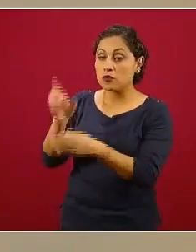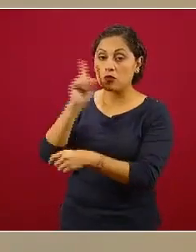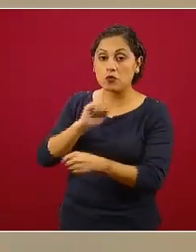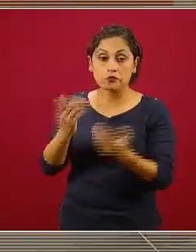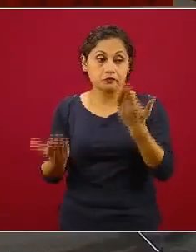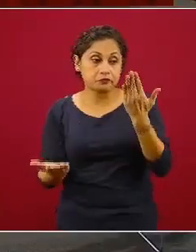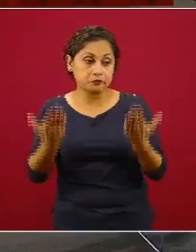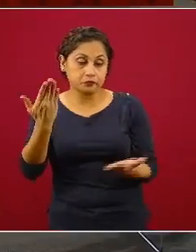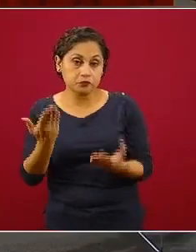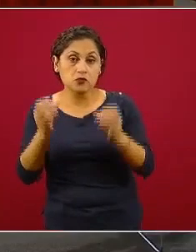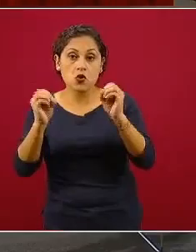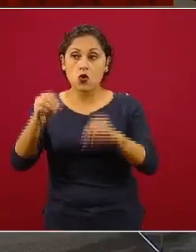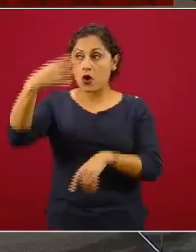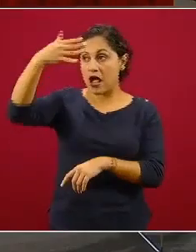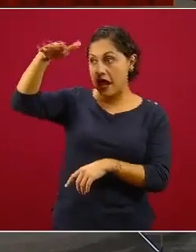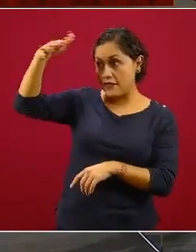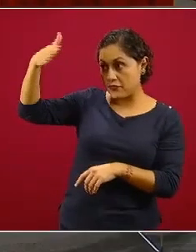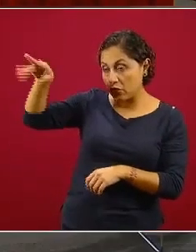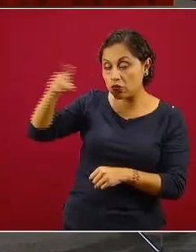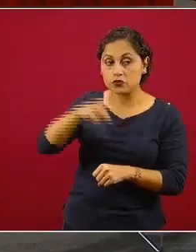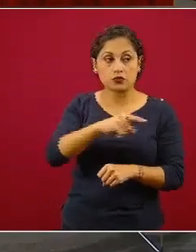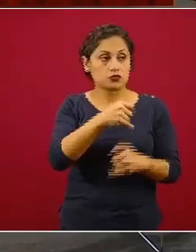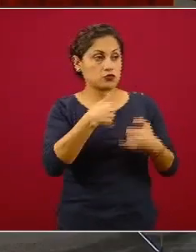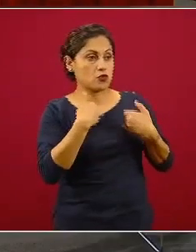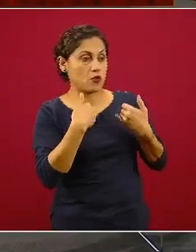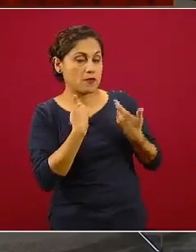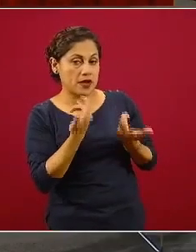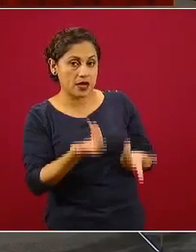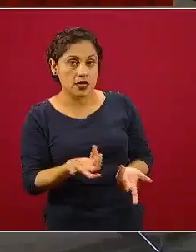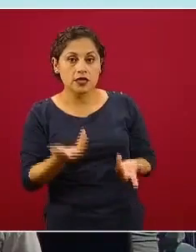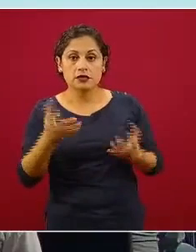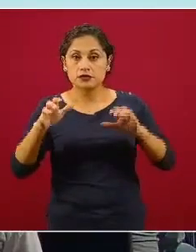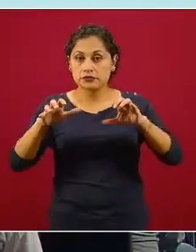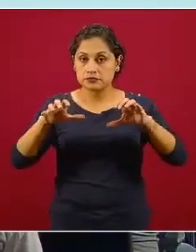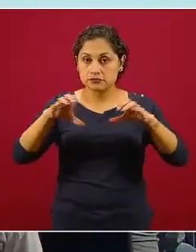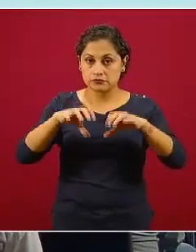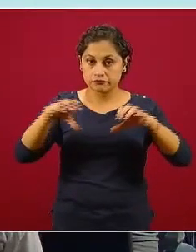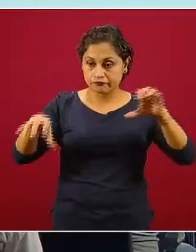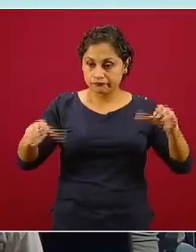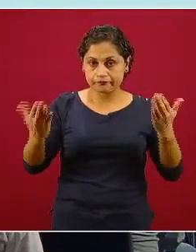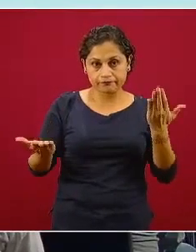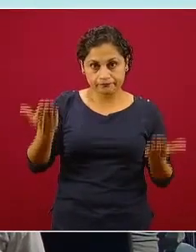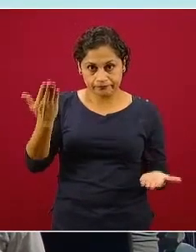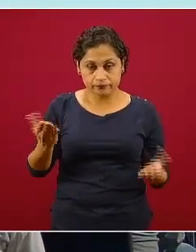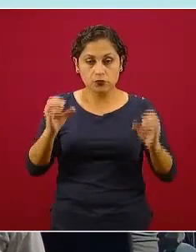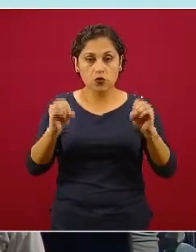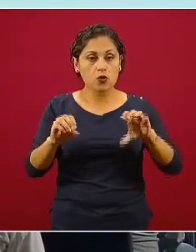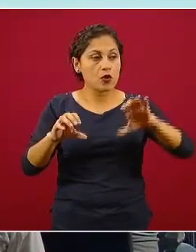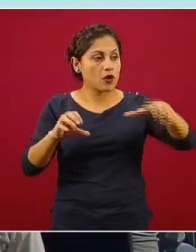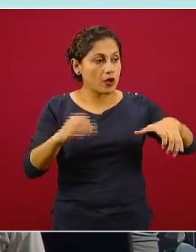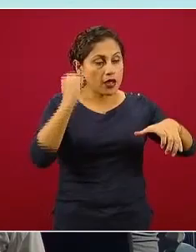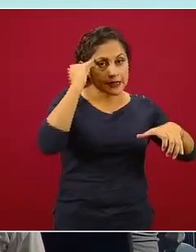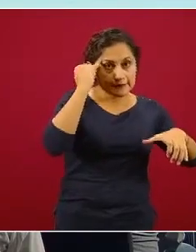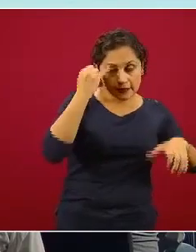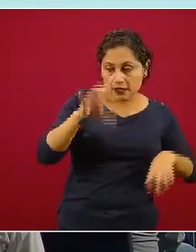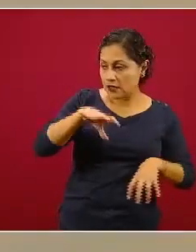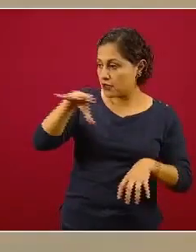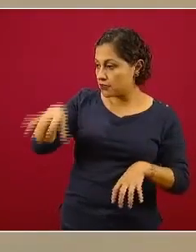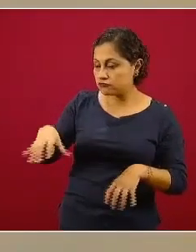versus personas adultas no mayores, población indígena versus población no indígena, X, Y, Z.